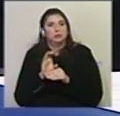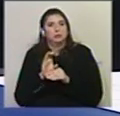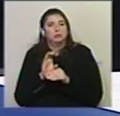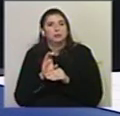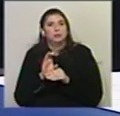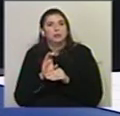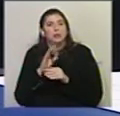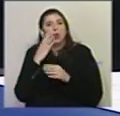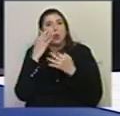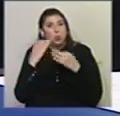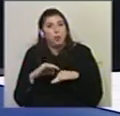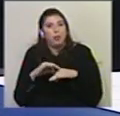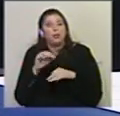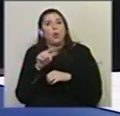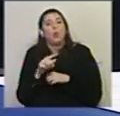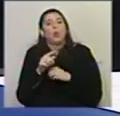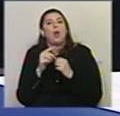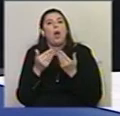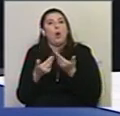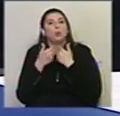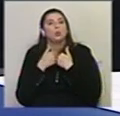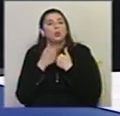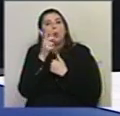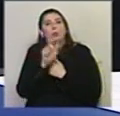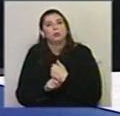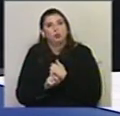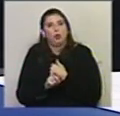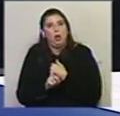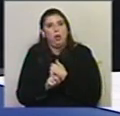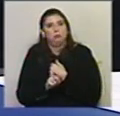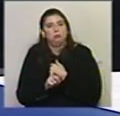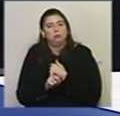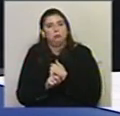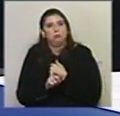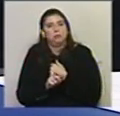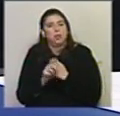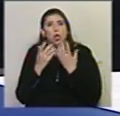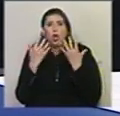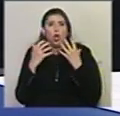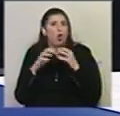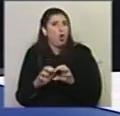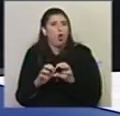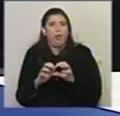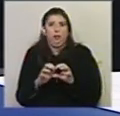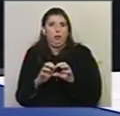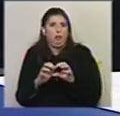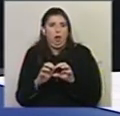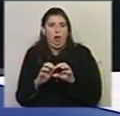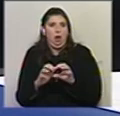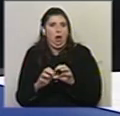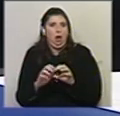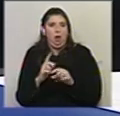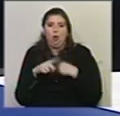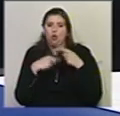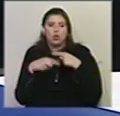justamente una consulta de una persona que nos planteaba que no quería seguir recibiendo la